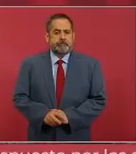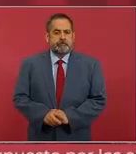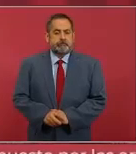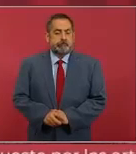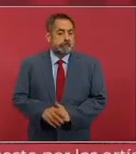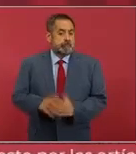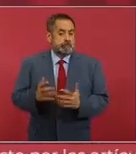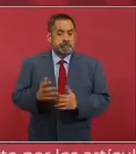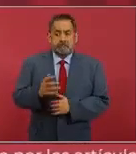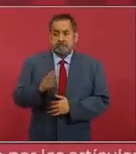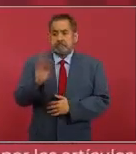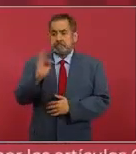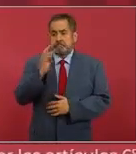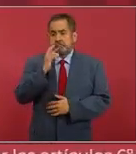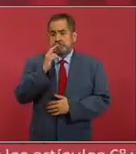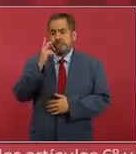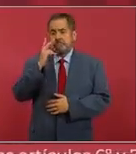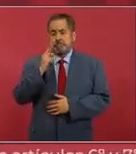está mejor el señor